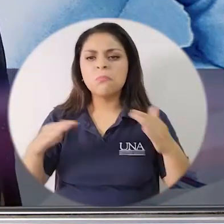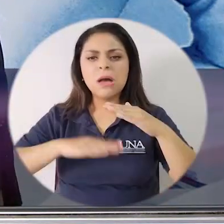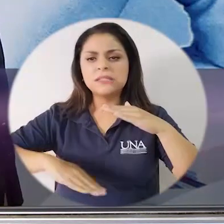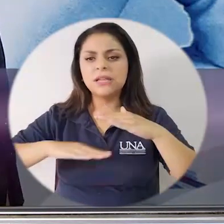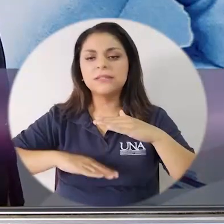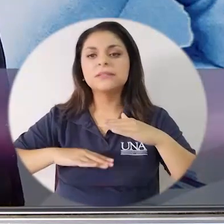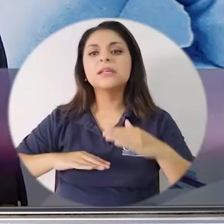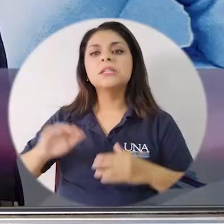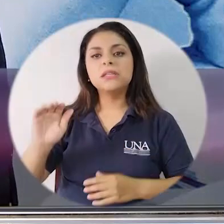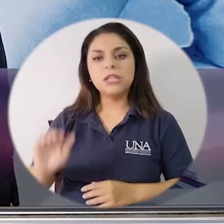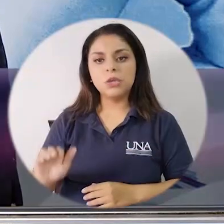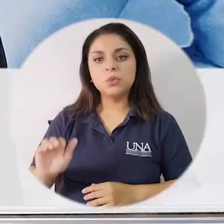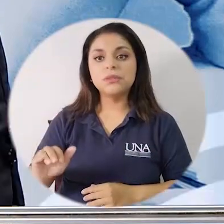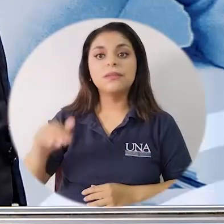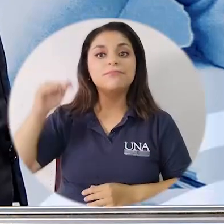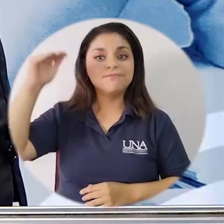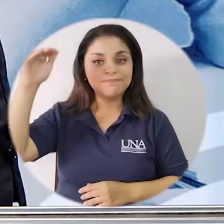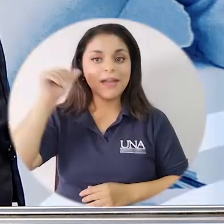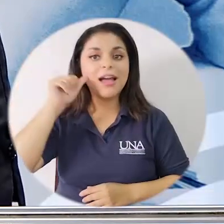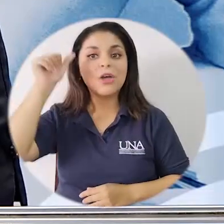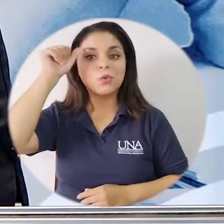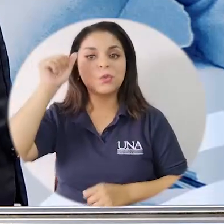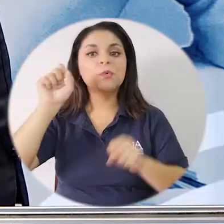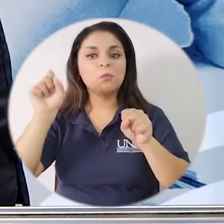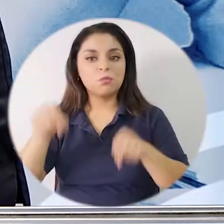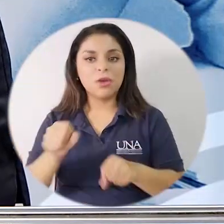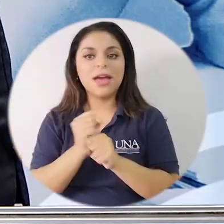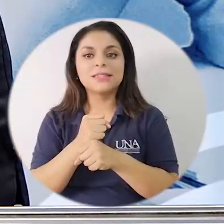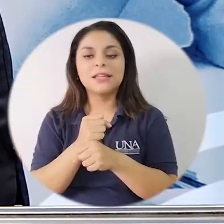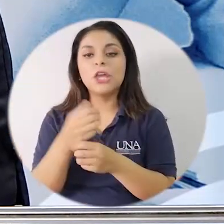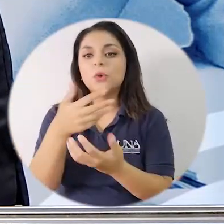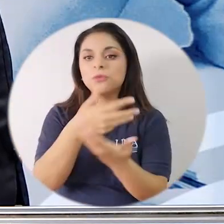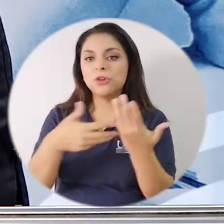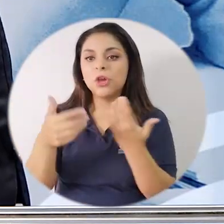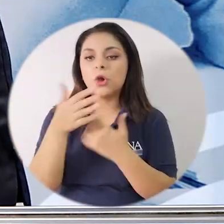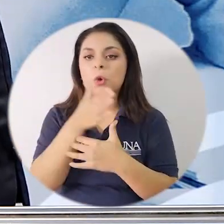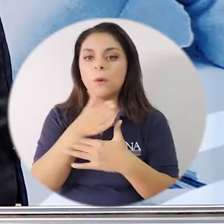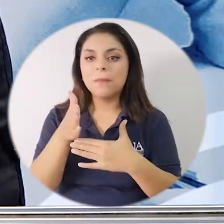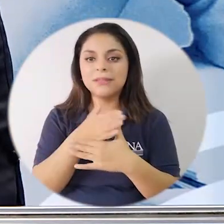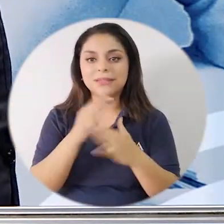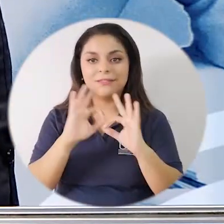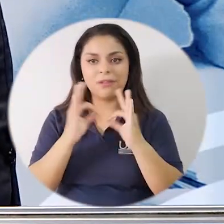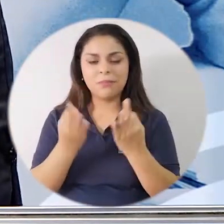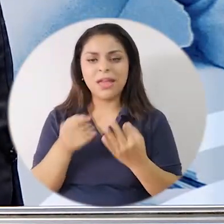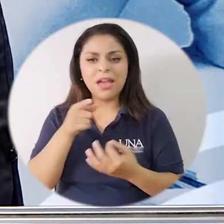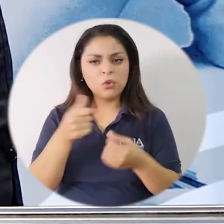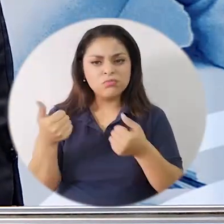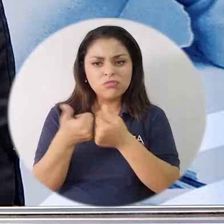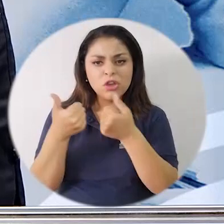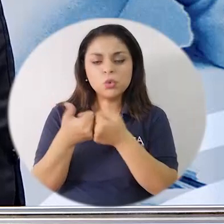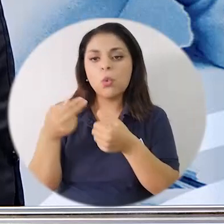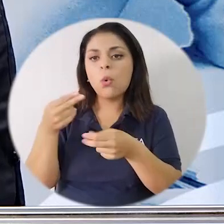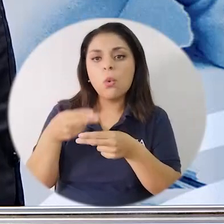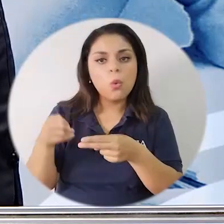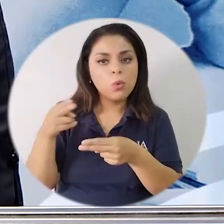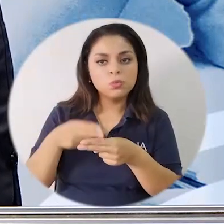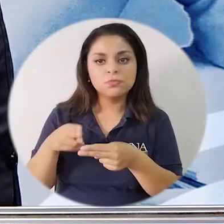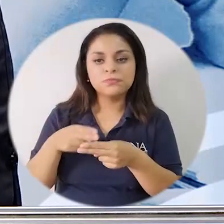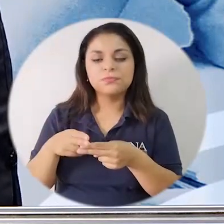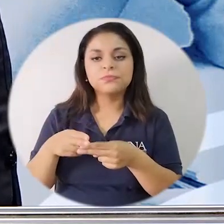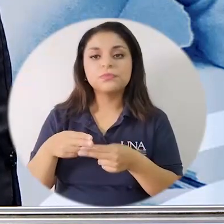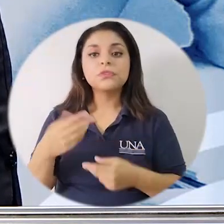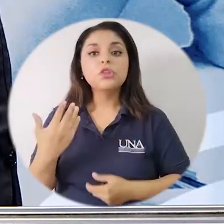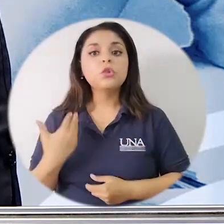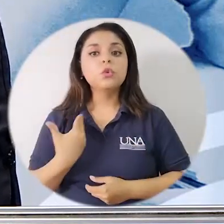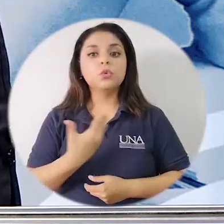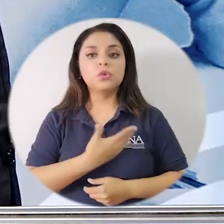pequeños a los grandes y compartir en familia. Son retos cortos y quiero hacer énfasis en esto. Nosotros